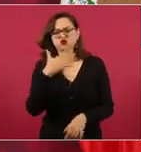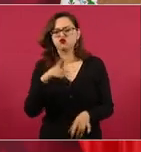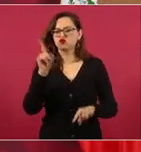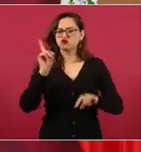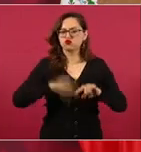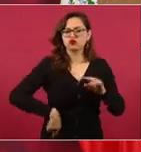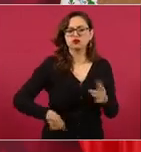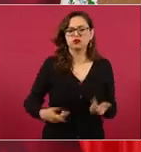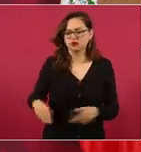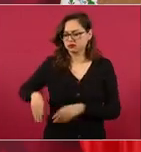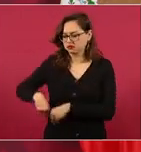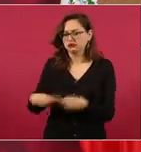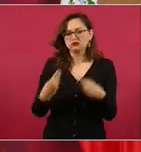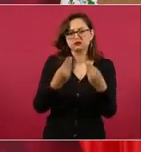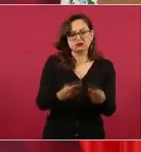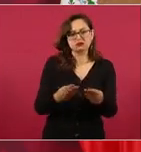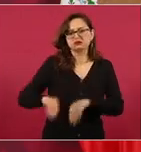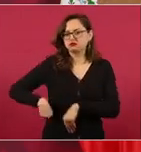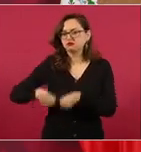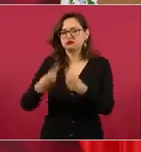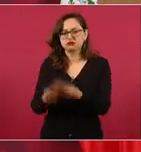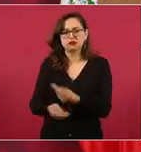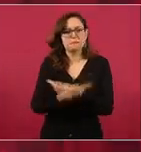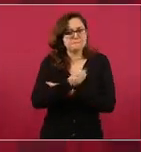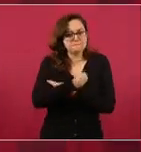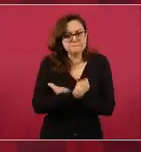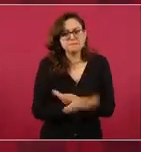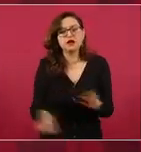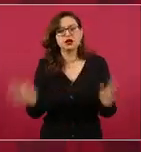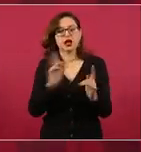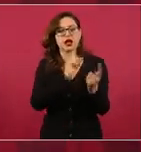y aquí te dejo este volante,